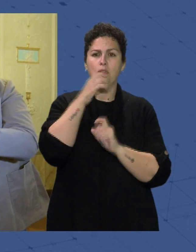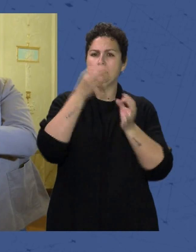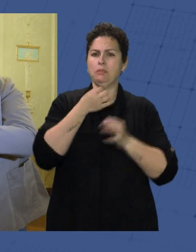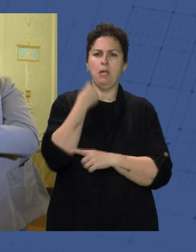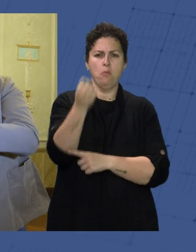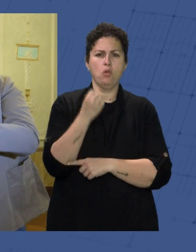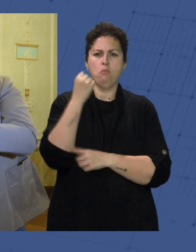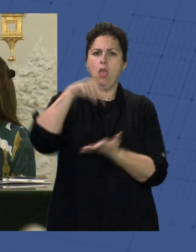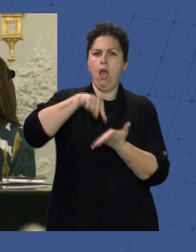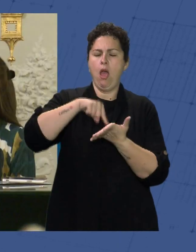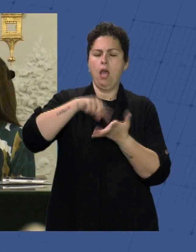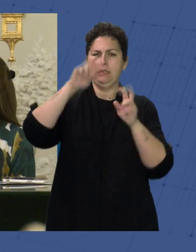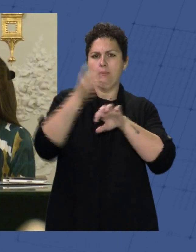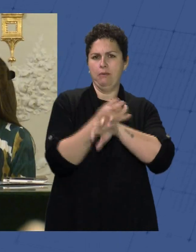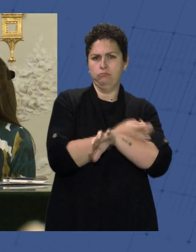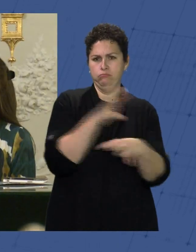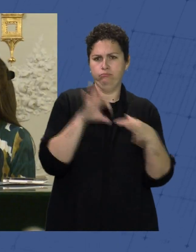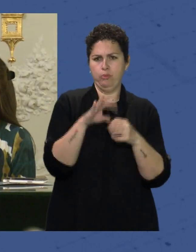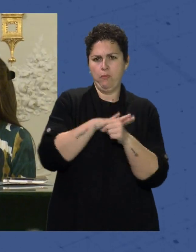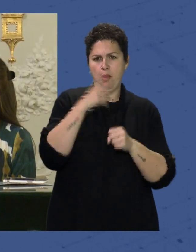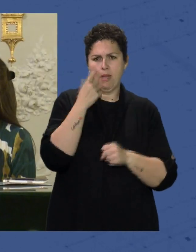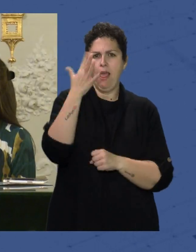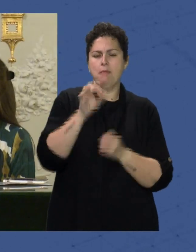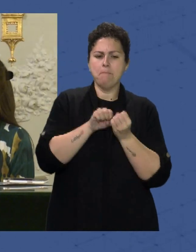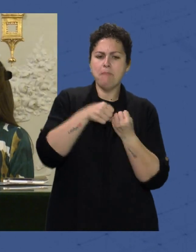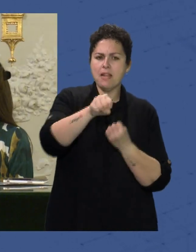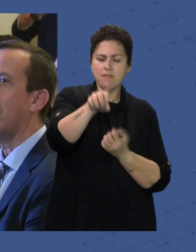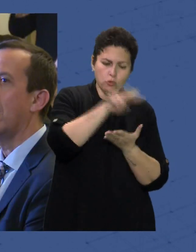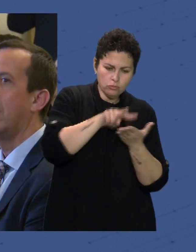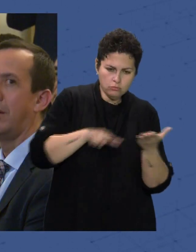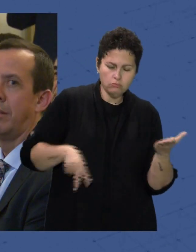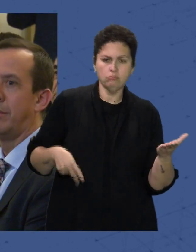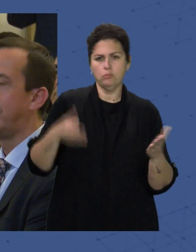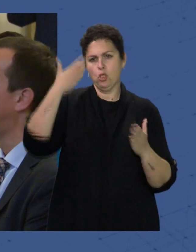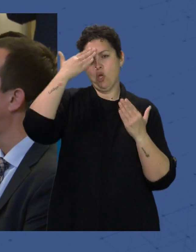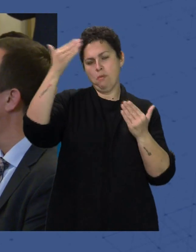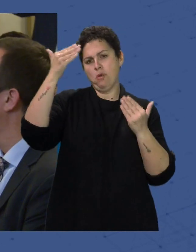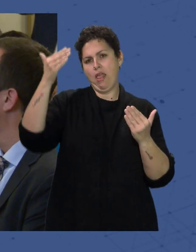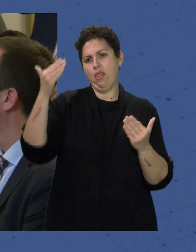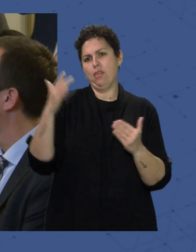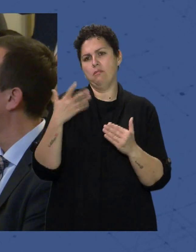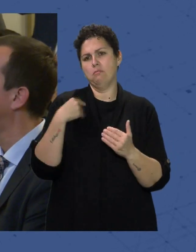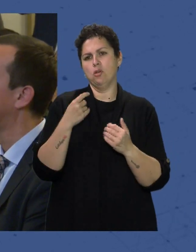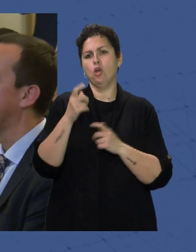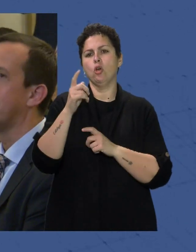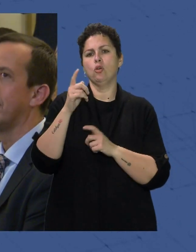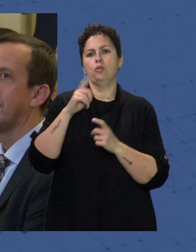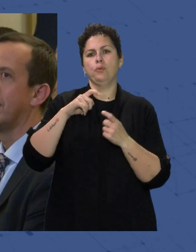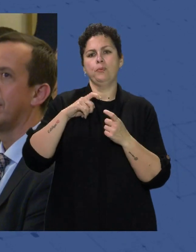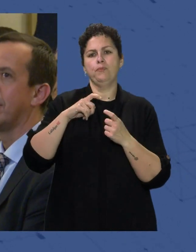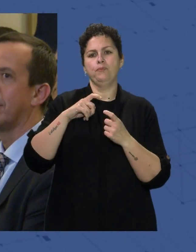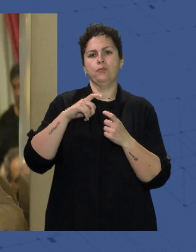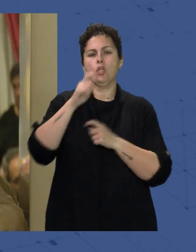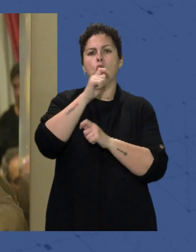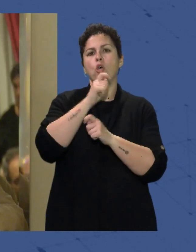Ferroviarias De la provincia de Almería Y además Se ha leído un manifiesto En conmemoración De este séptimo aniversario A cargo del coordinador De la mesa del ferrocarril José